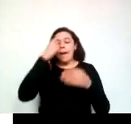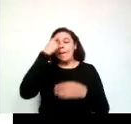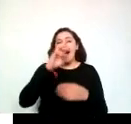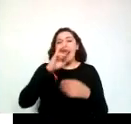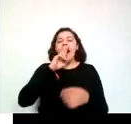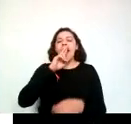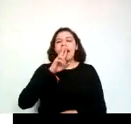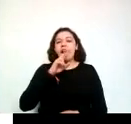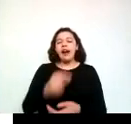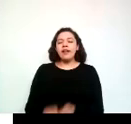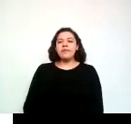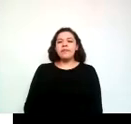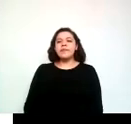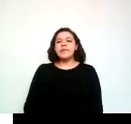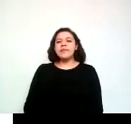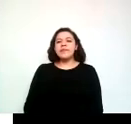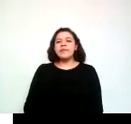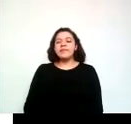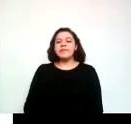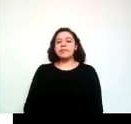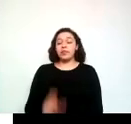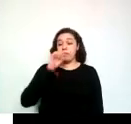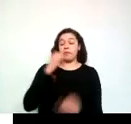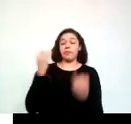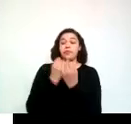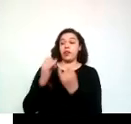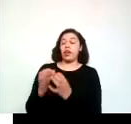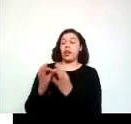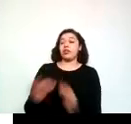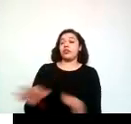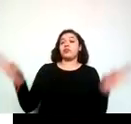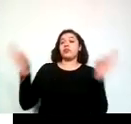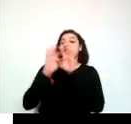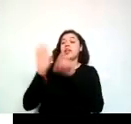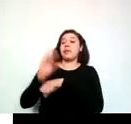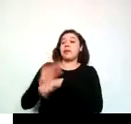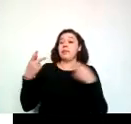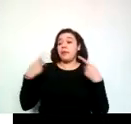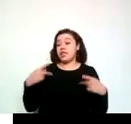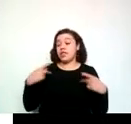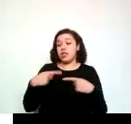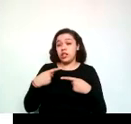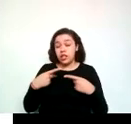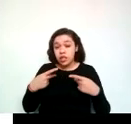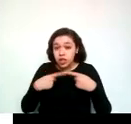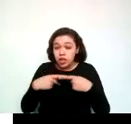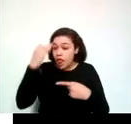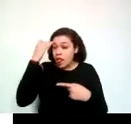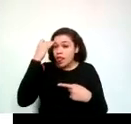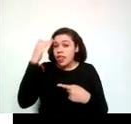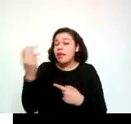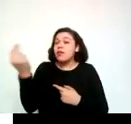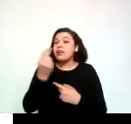sentido. También es importante permitir que los colaboradores tomen el tiempo que les sea